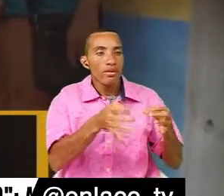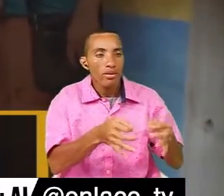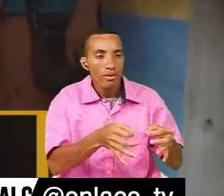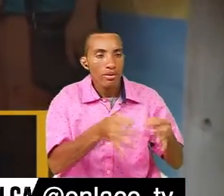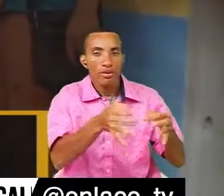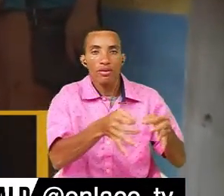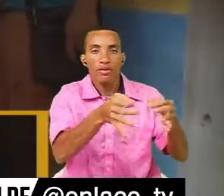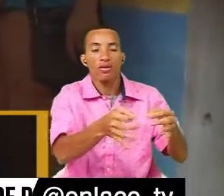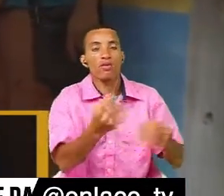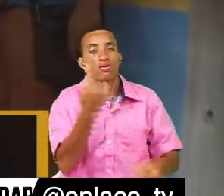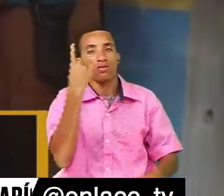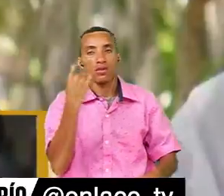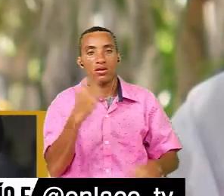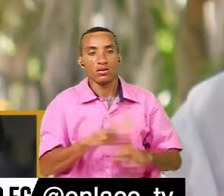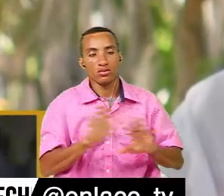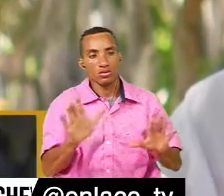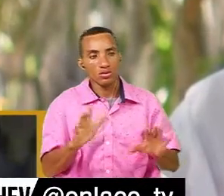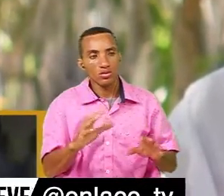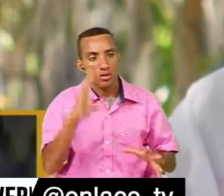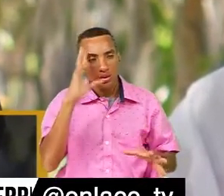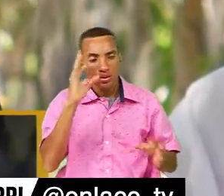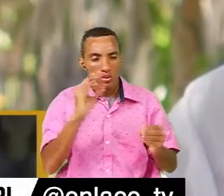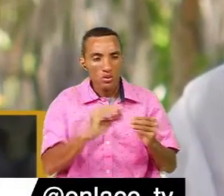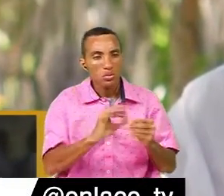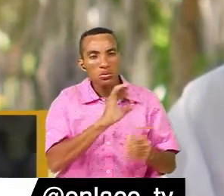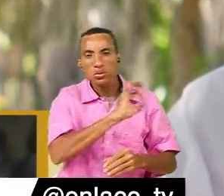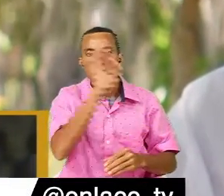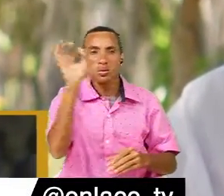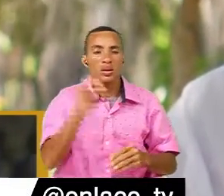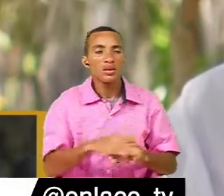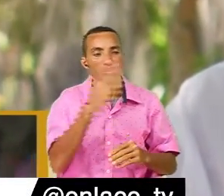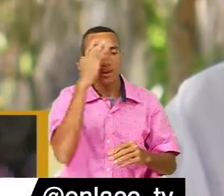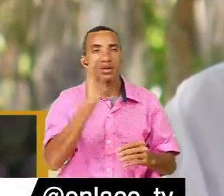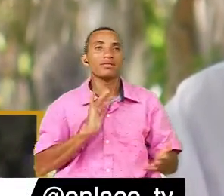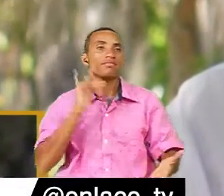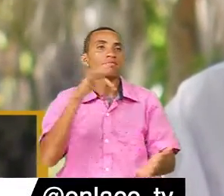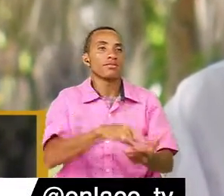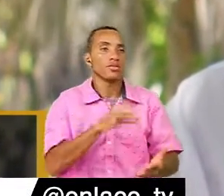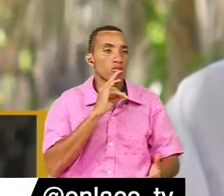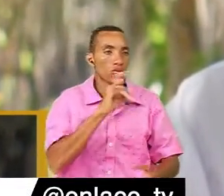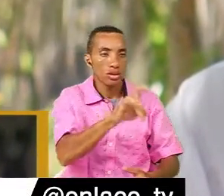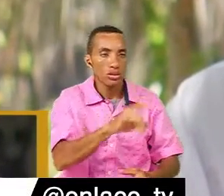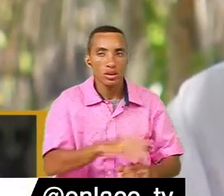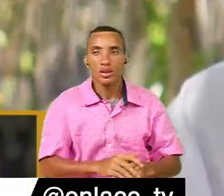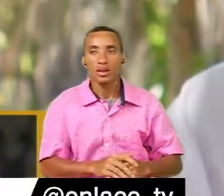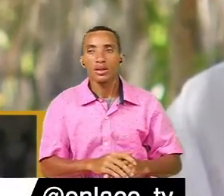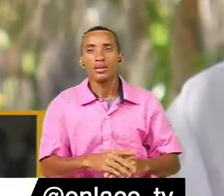que nunca se llevaron a cabo, porque siempre íbamos allá a Bucaramanga, las citas